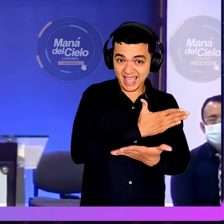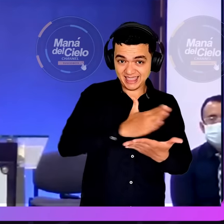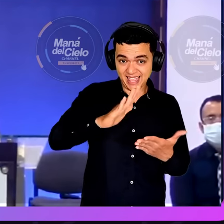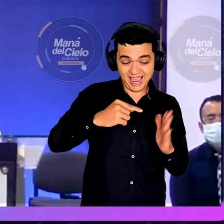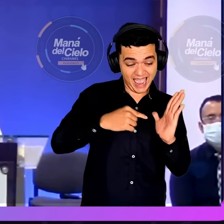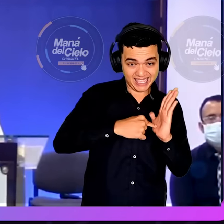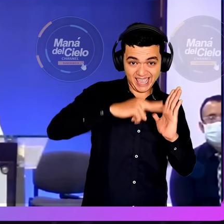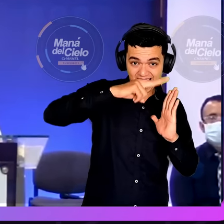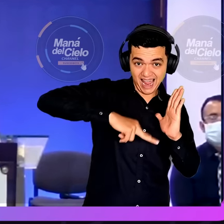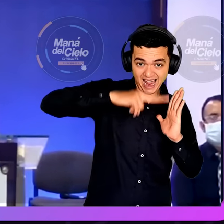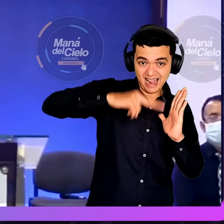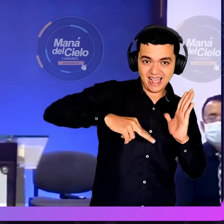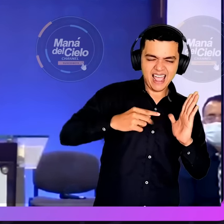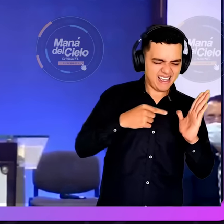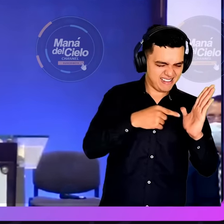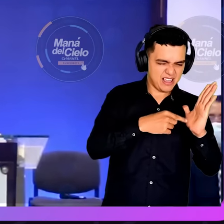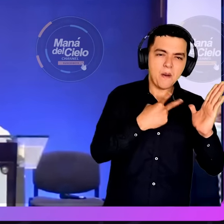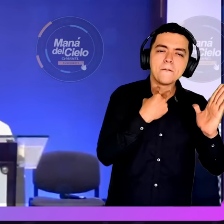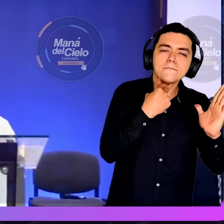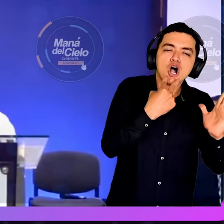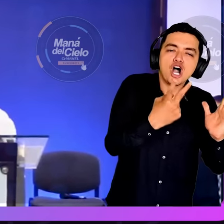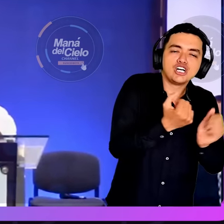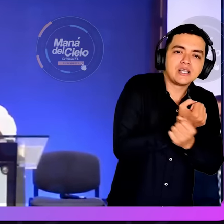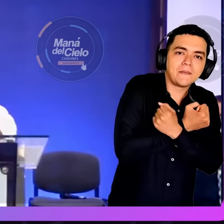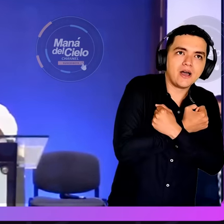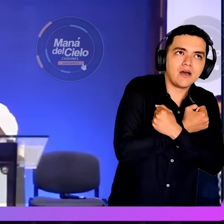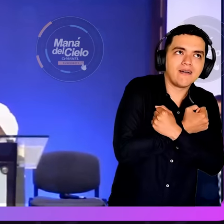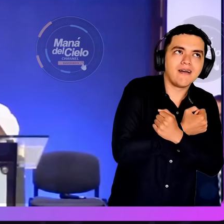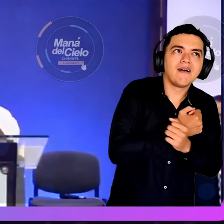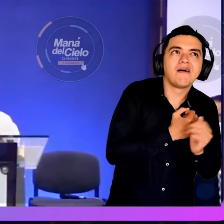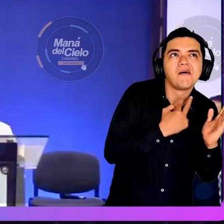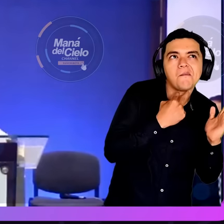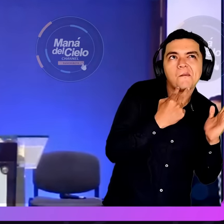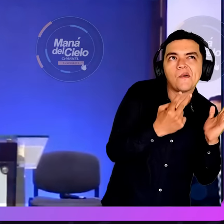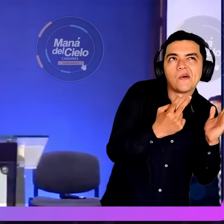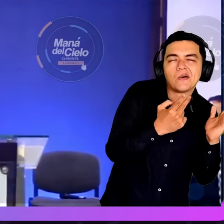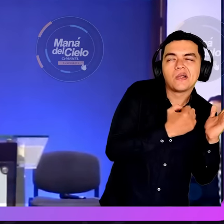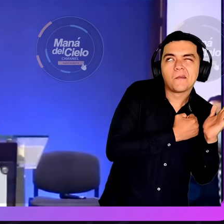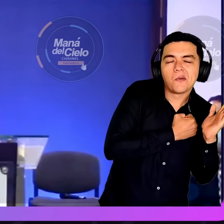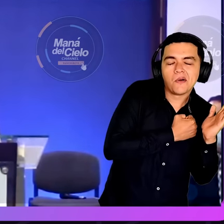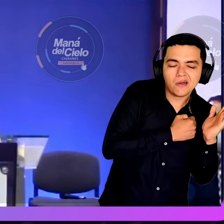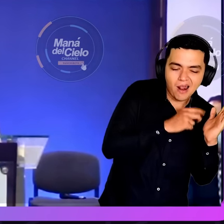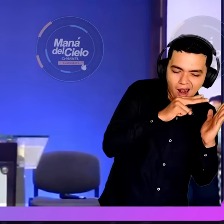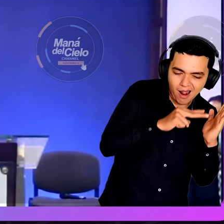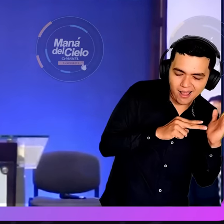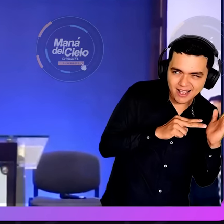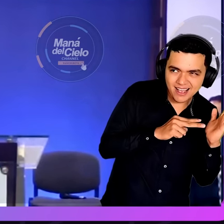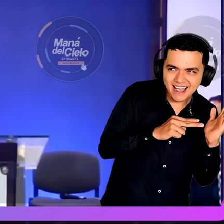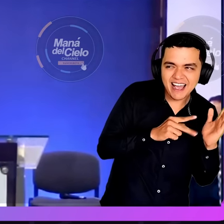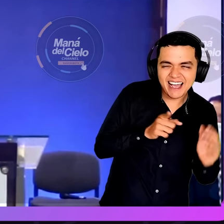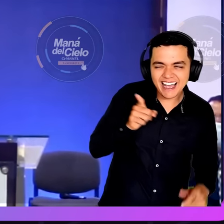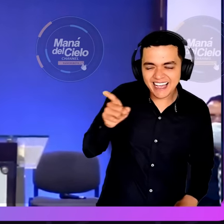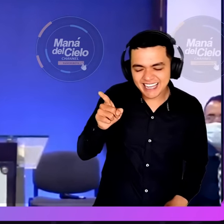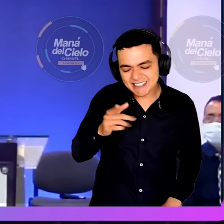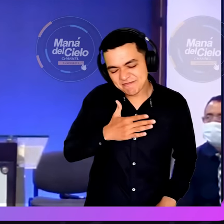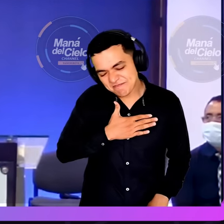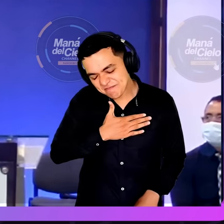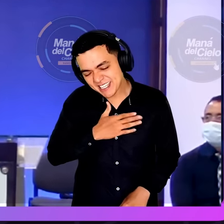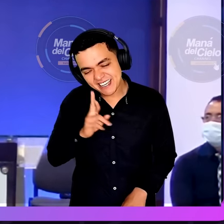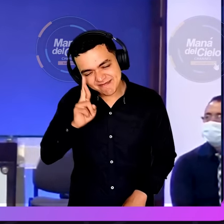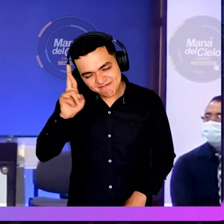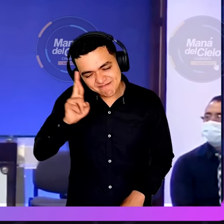Y entonces, yo pensaba, siendo soltera, cuando lo leía, entonces yo pensaba, ay, la voz de mi amado. Y yo pensaba en Reinel